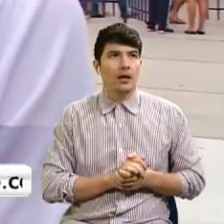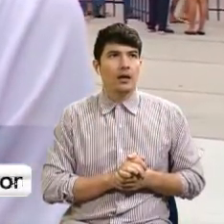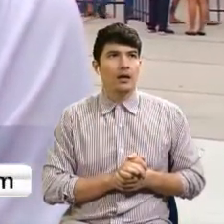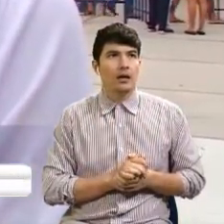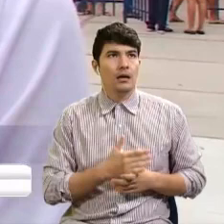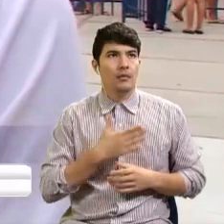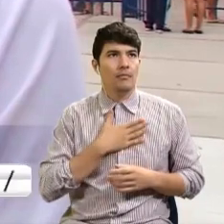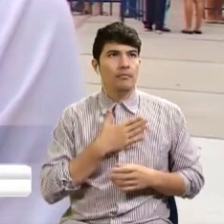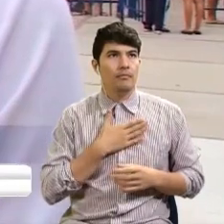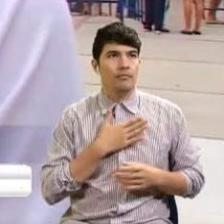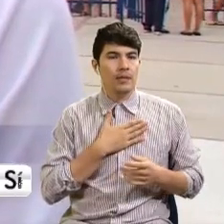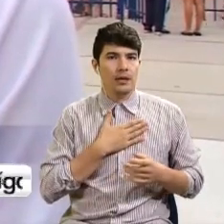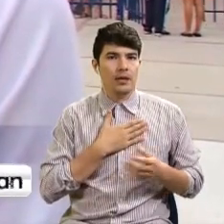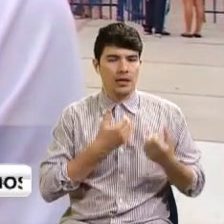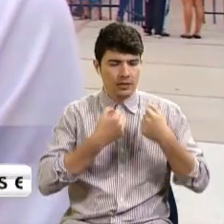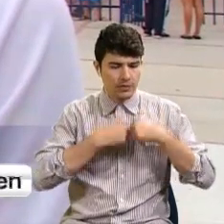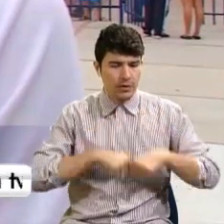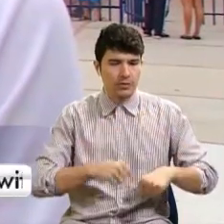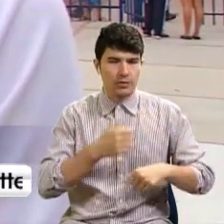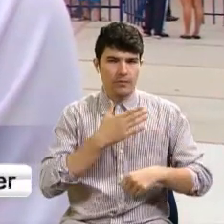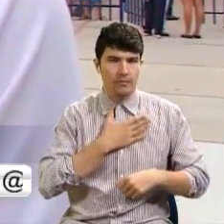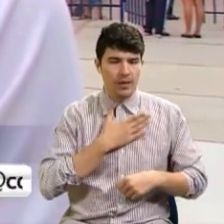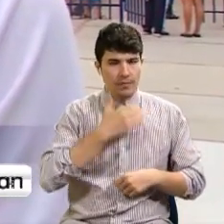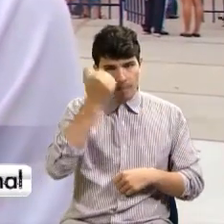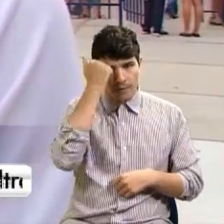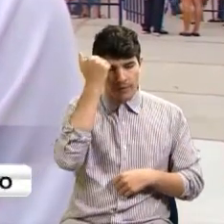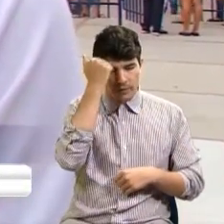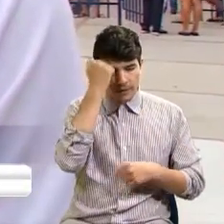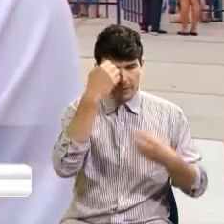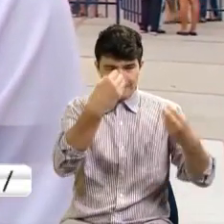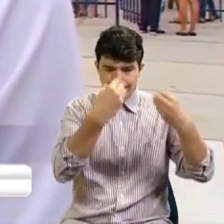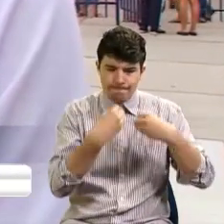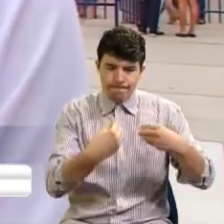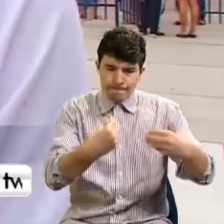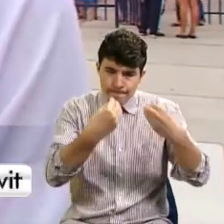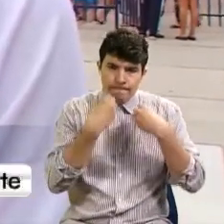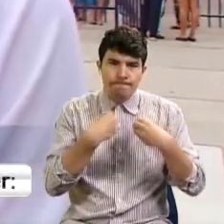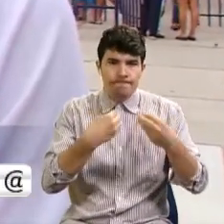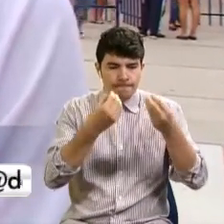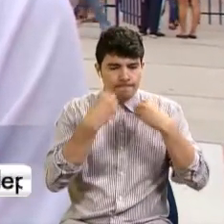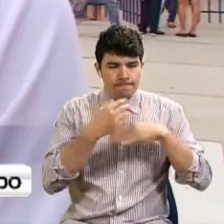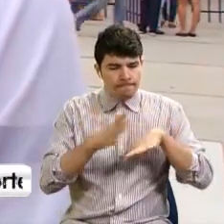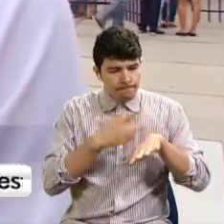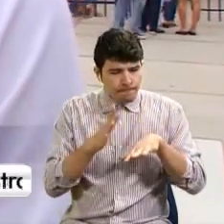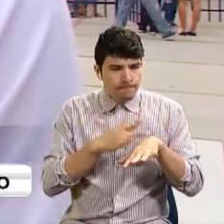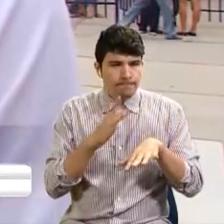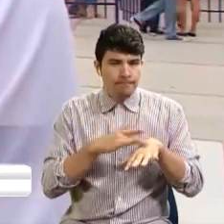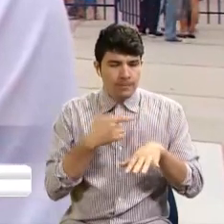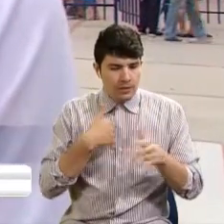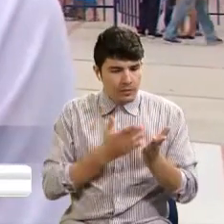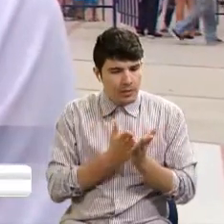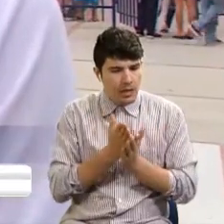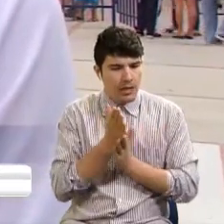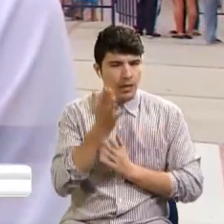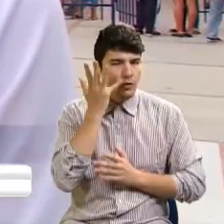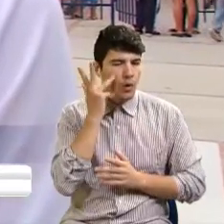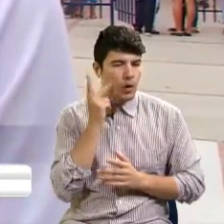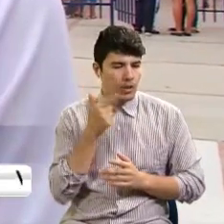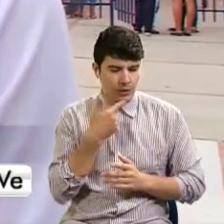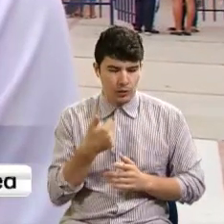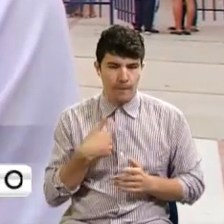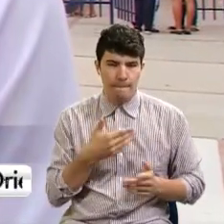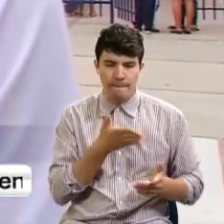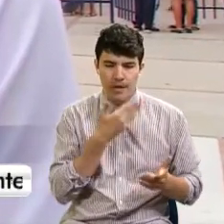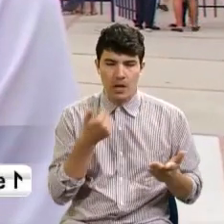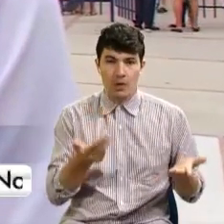y de mis entrenadores que son como los que me motivan a cada día ser mejor no